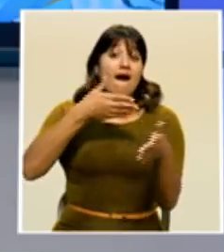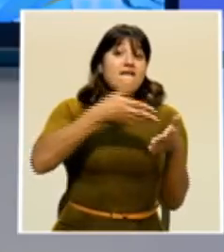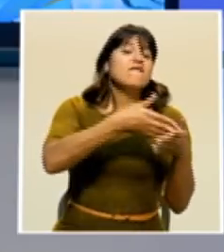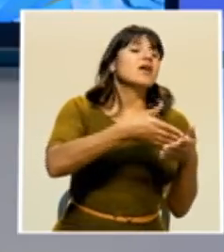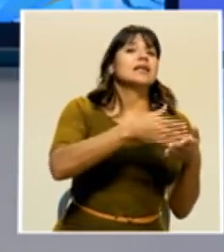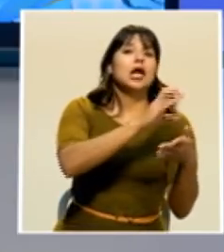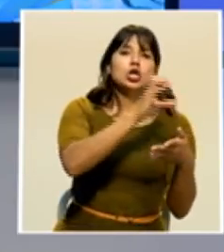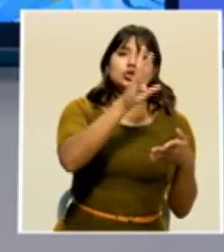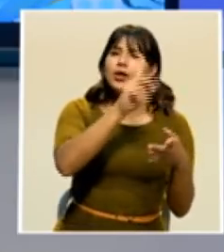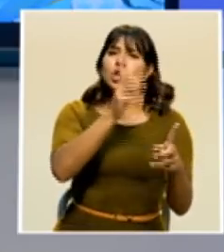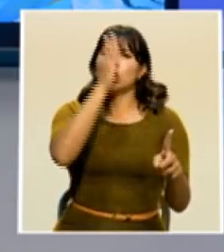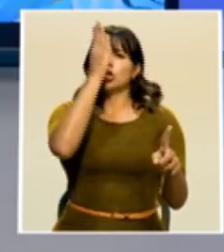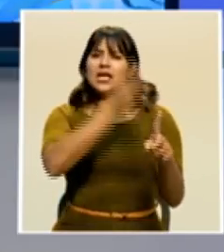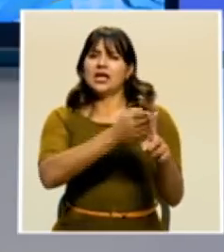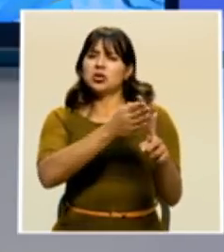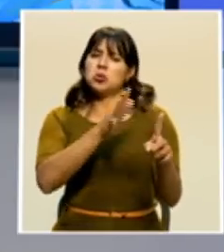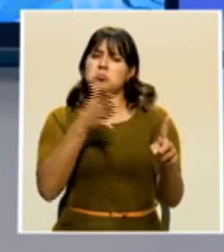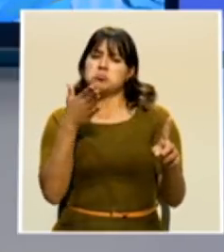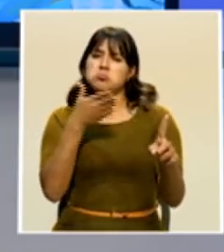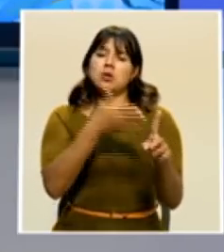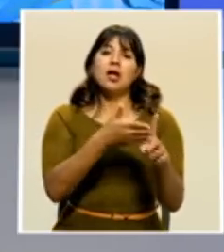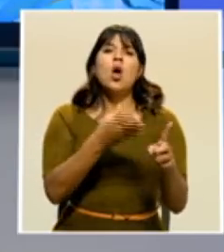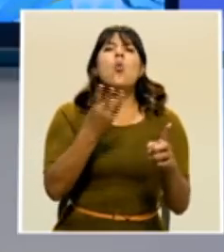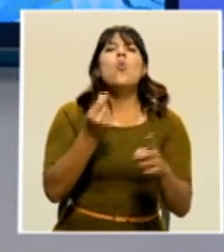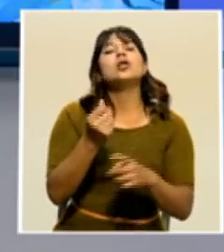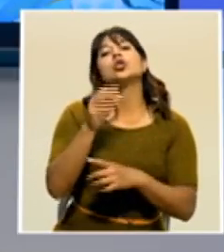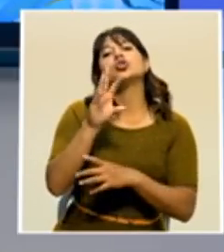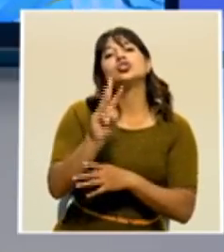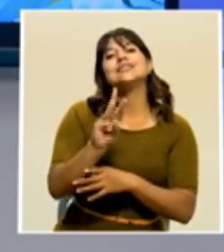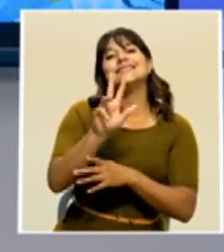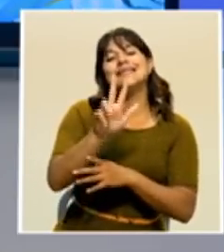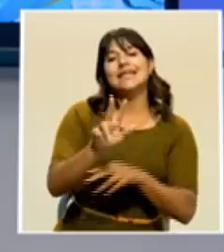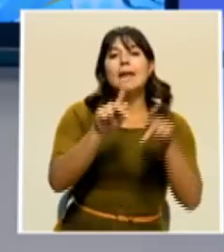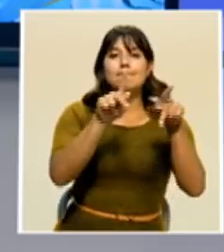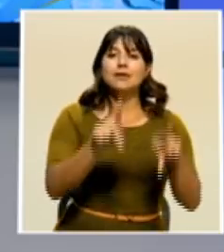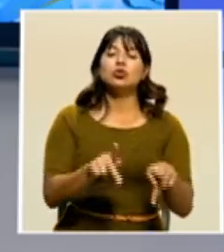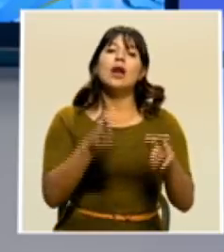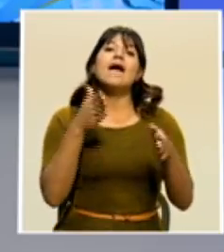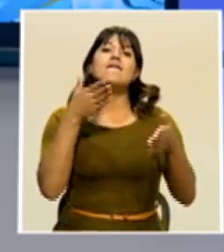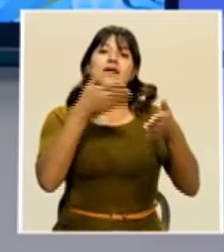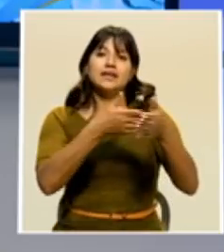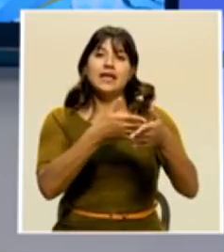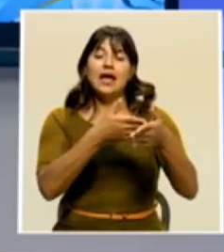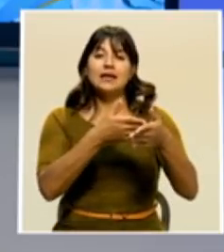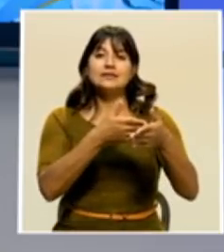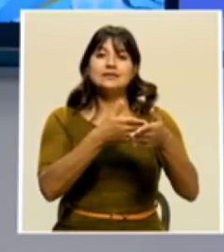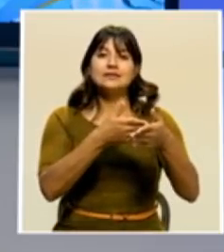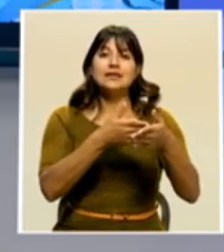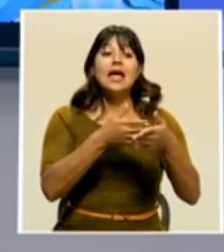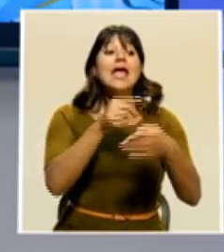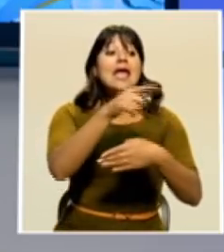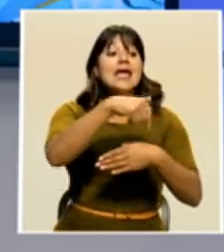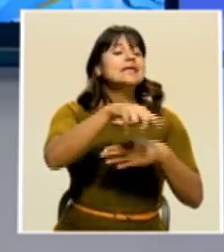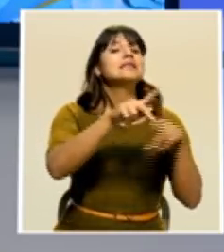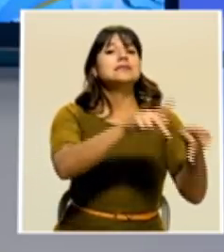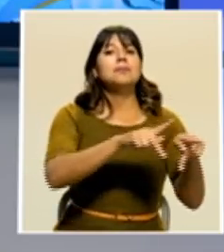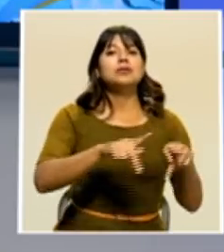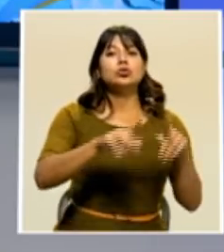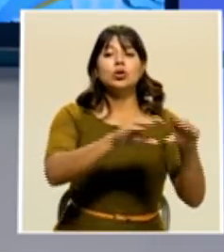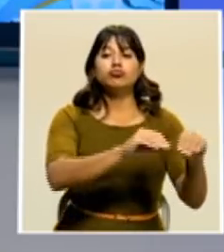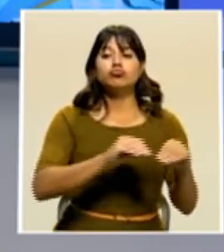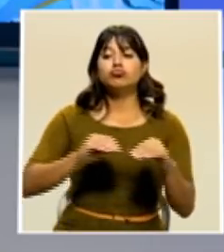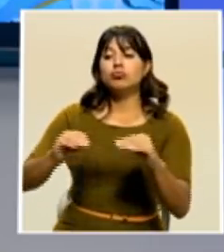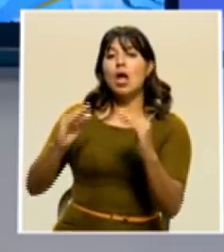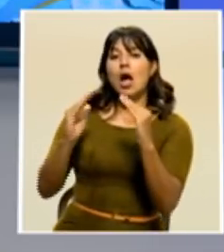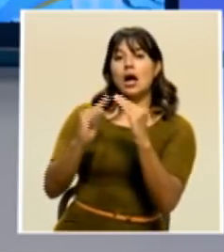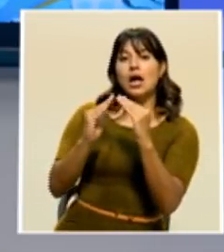el momento nos deja son 63 personas afectadas que fueron trasladadas a albergues